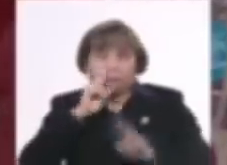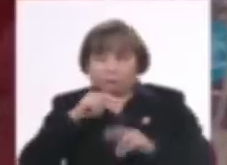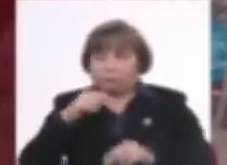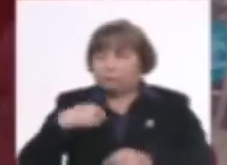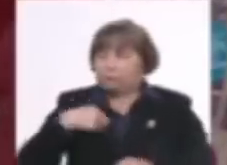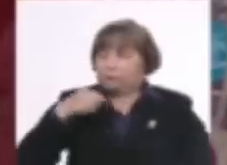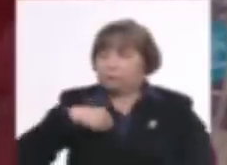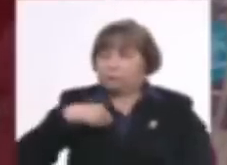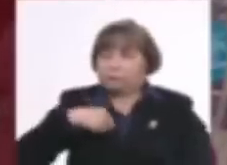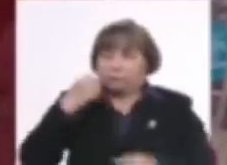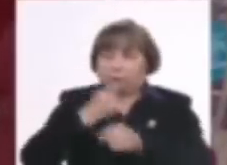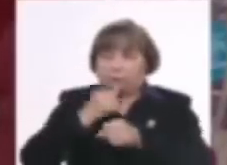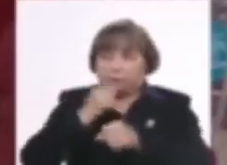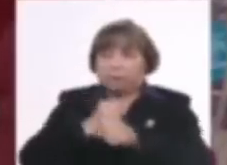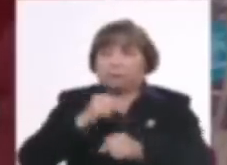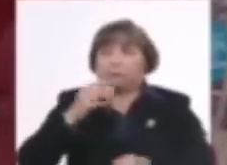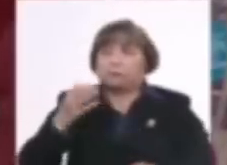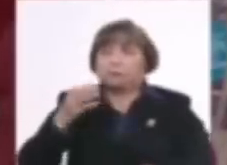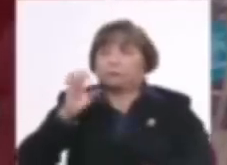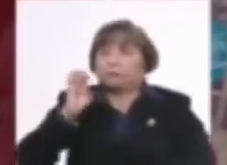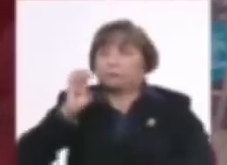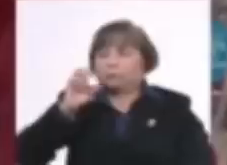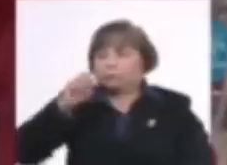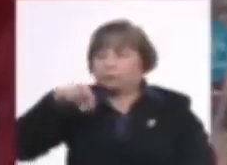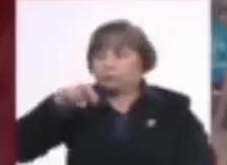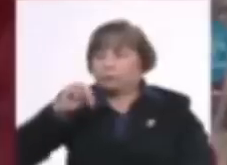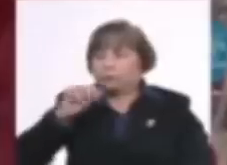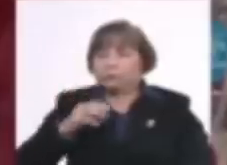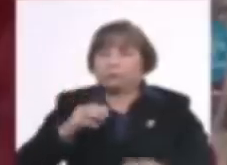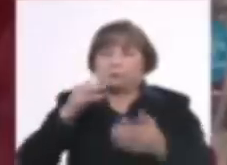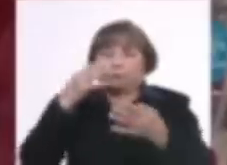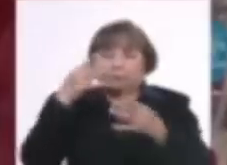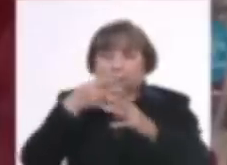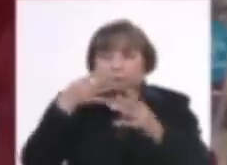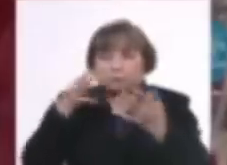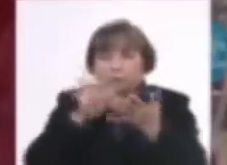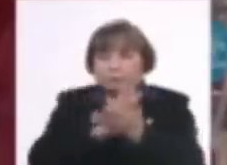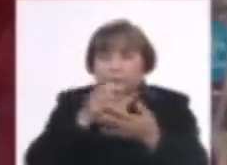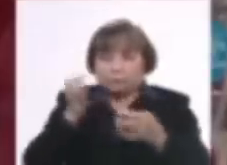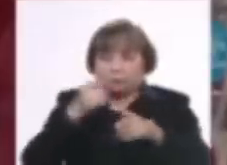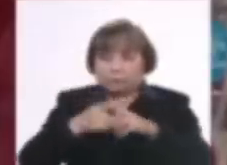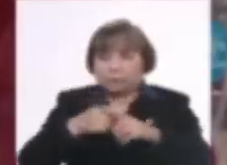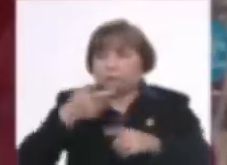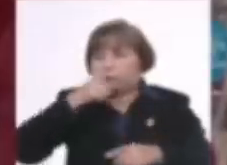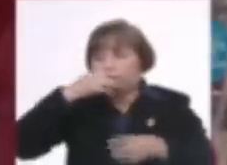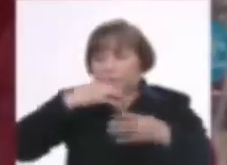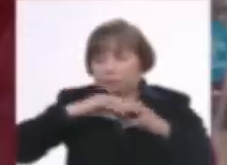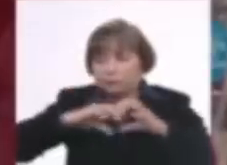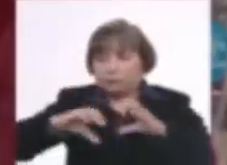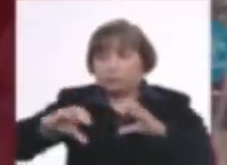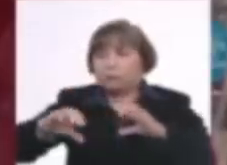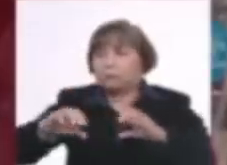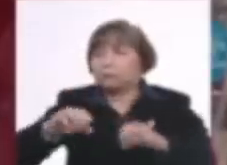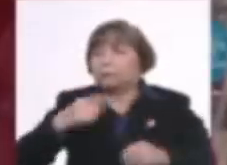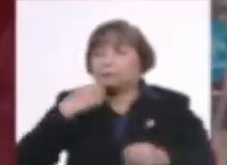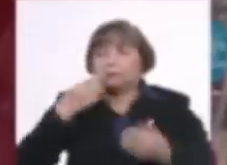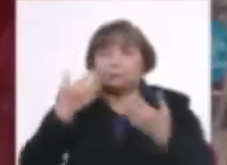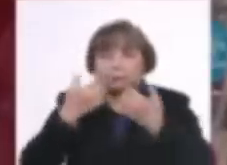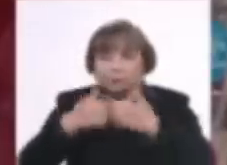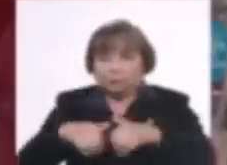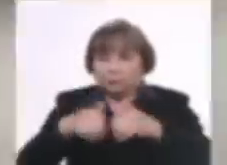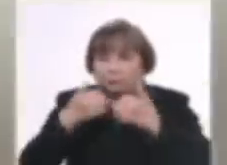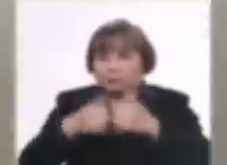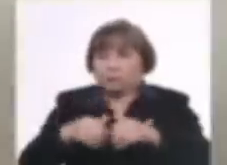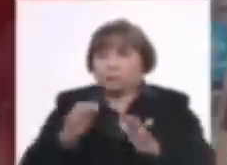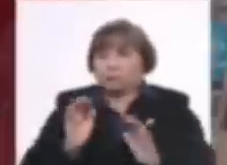trabajaba para el señor Espino para hacer un expediente técnico de agua y saneamiento. Lo que la